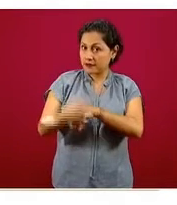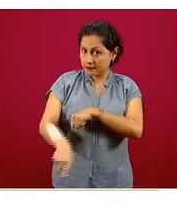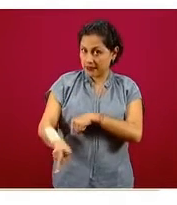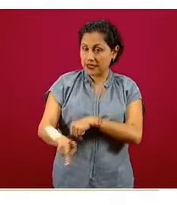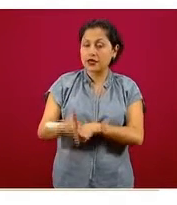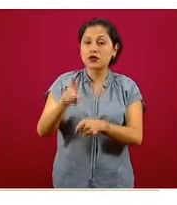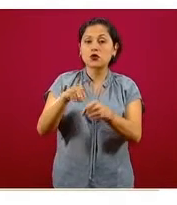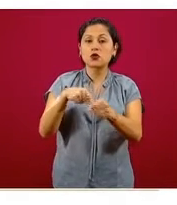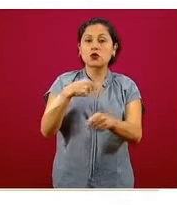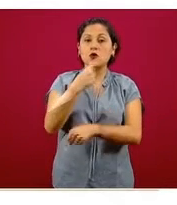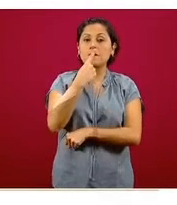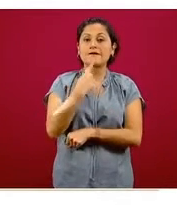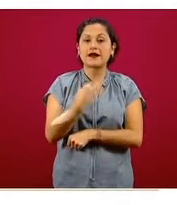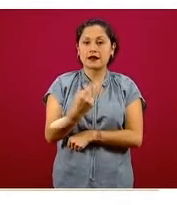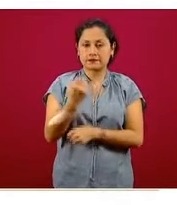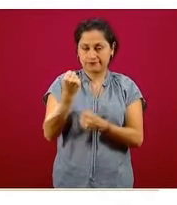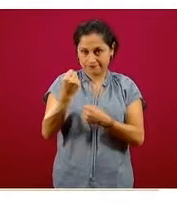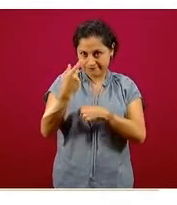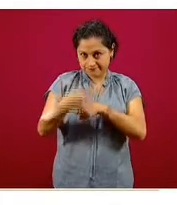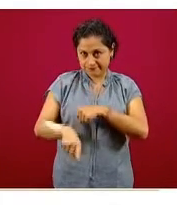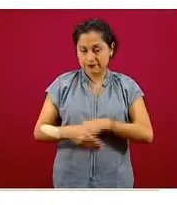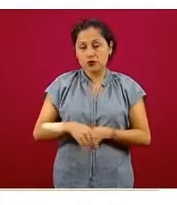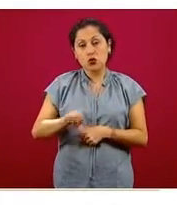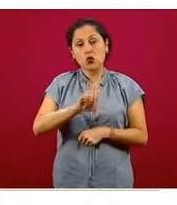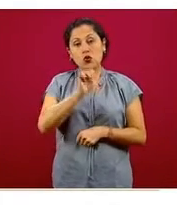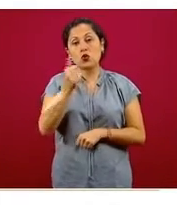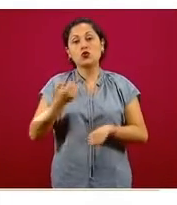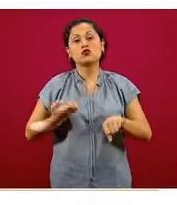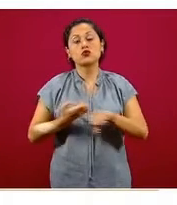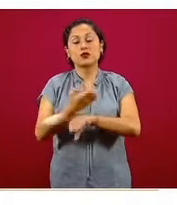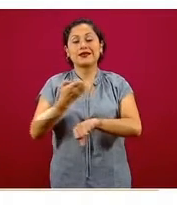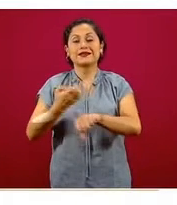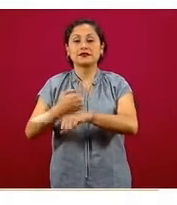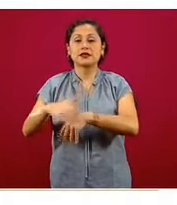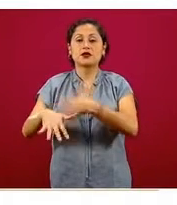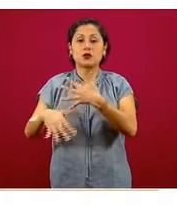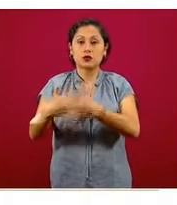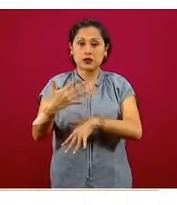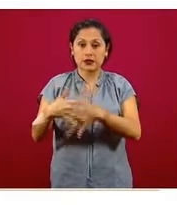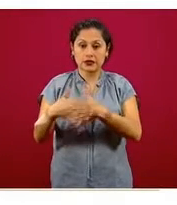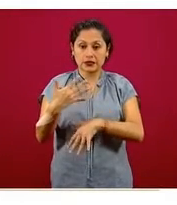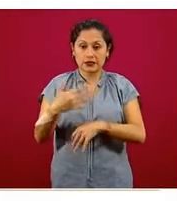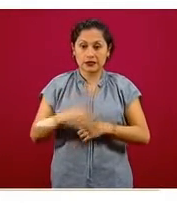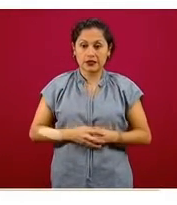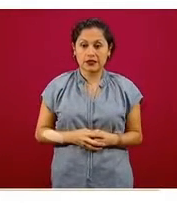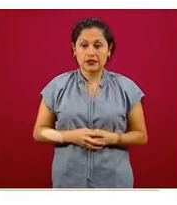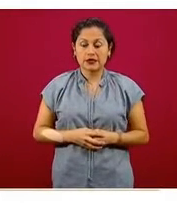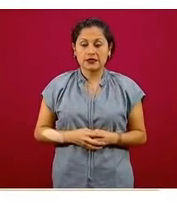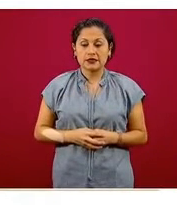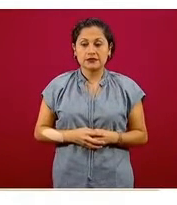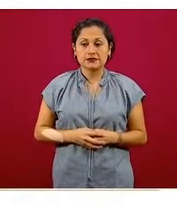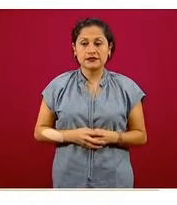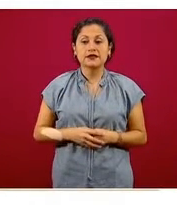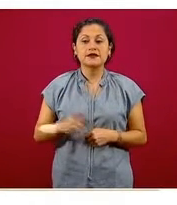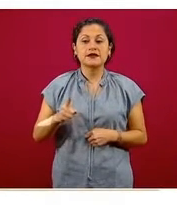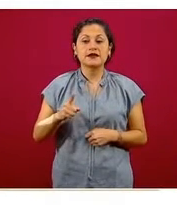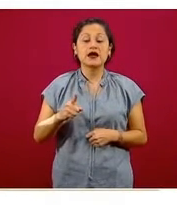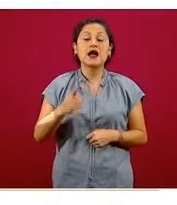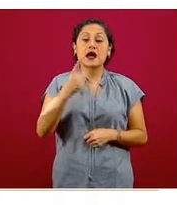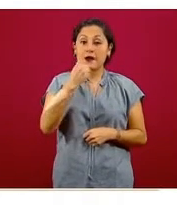el naranja, y tenemos 15 entidades en el nivel de riesgo máximo, representado por el color